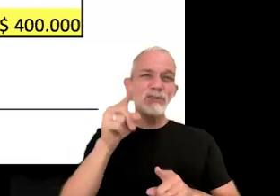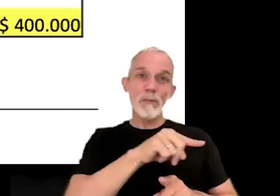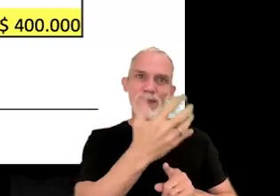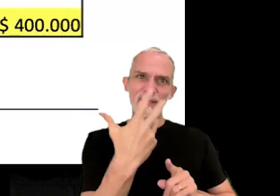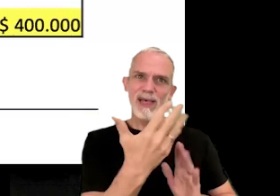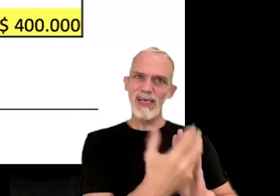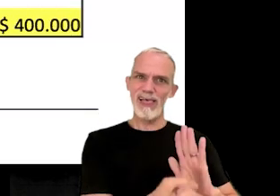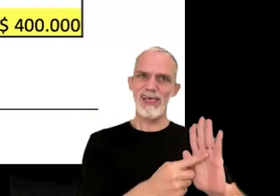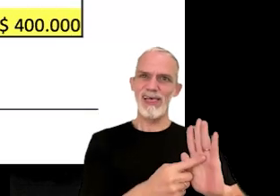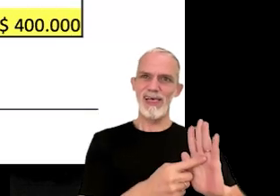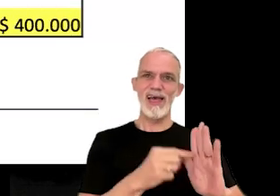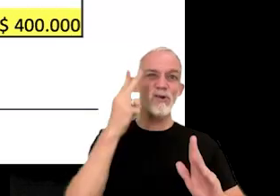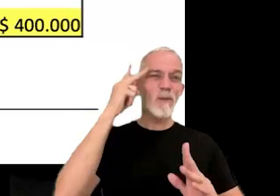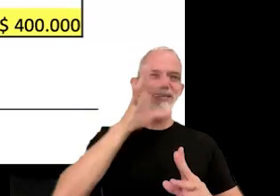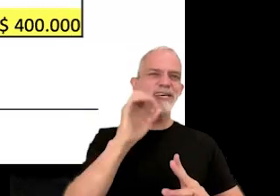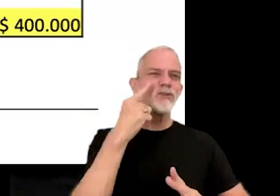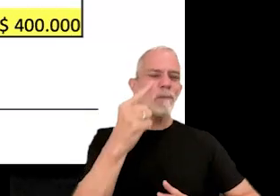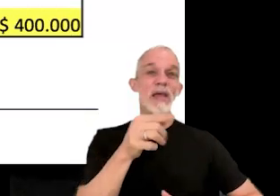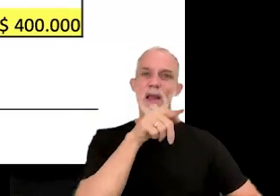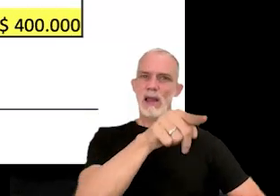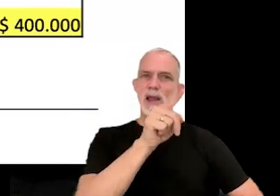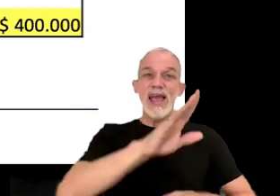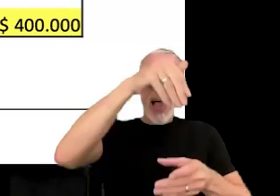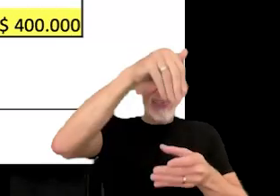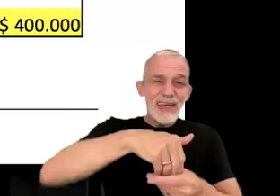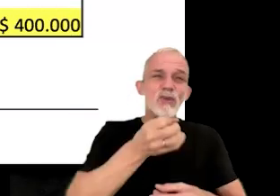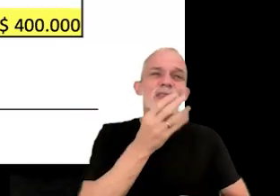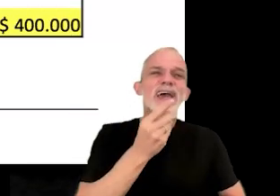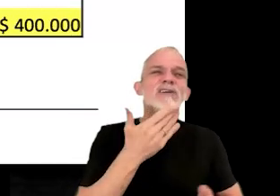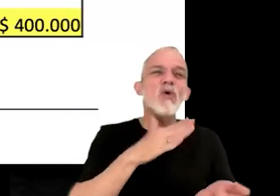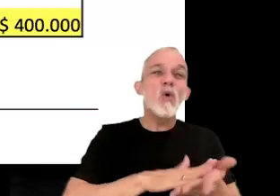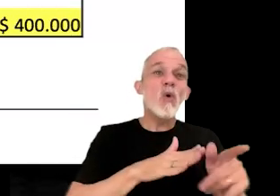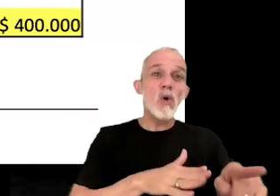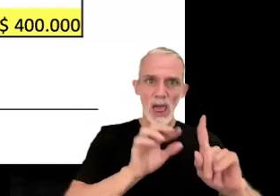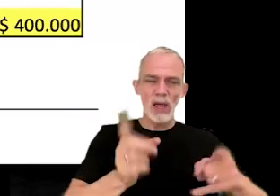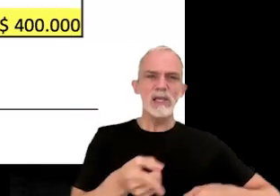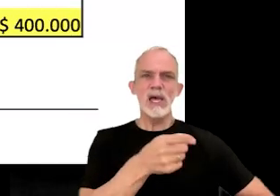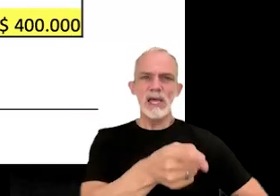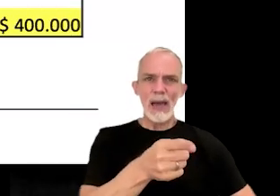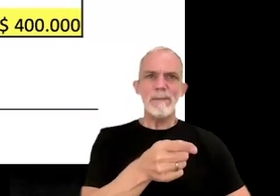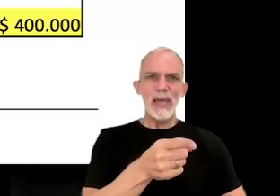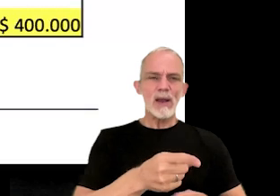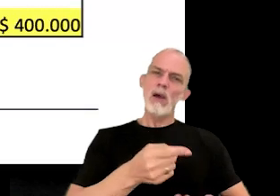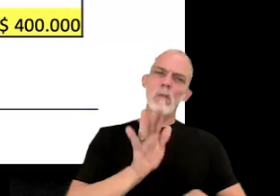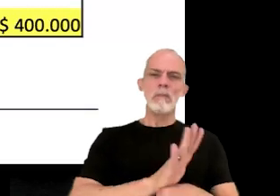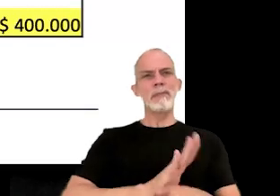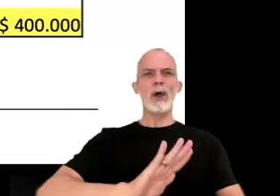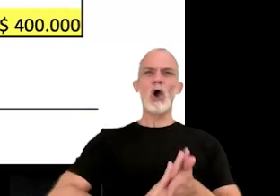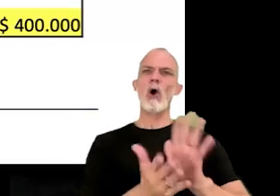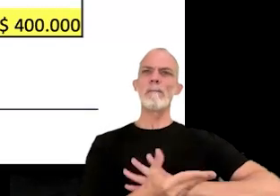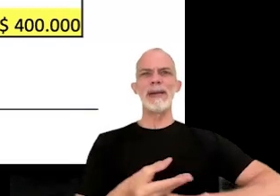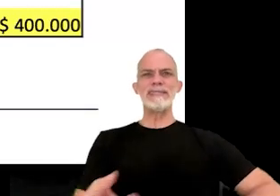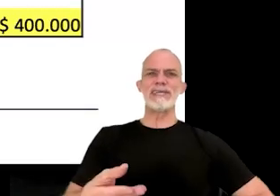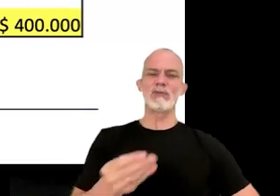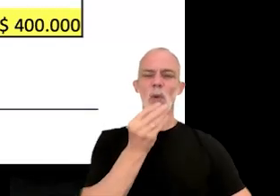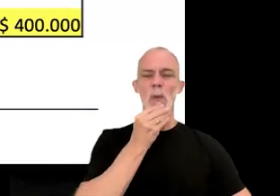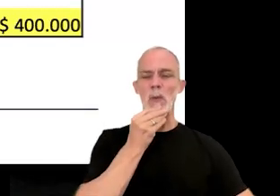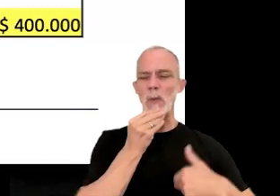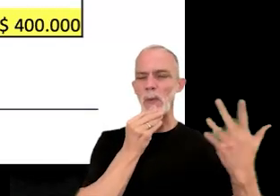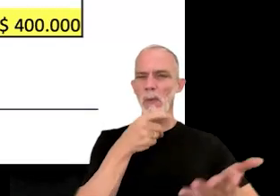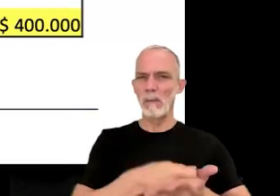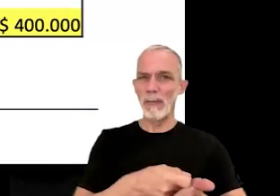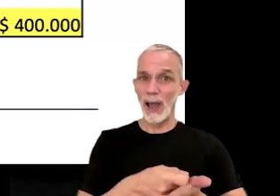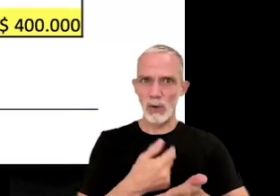pesos, el contribuyente dentro de la declaración jurada también estaba compensando o simulando un